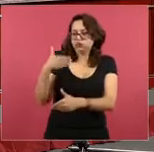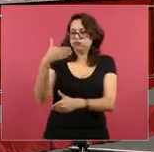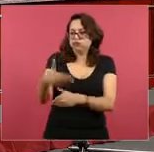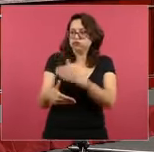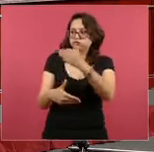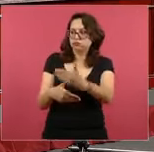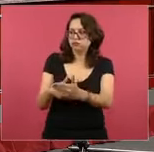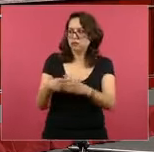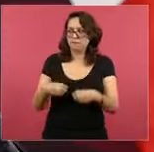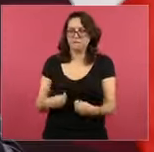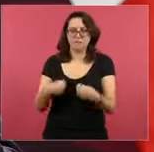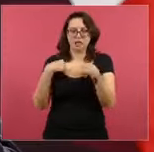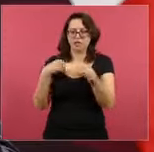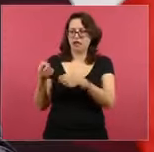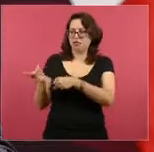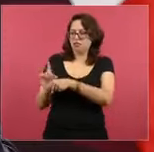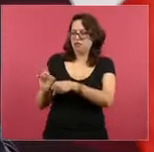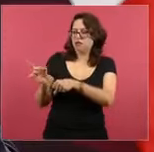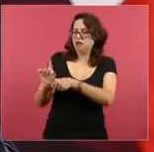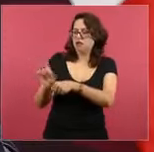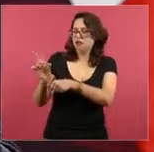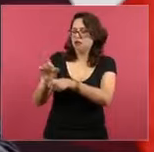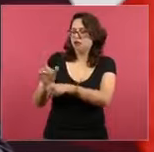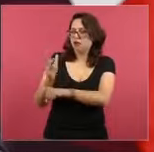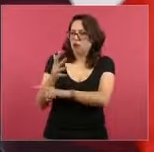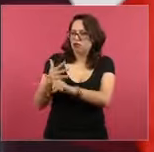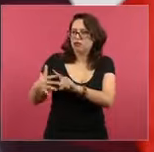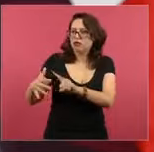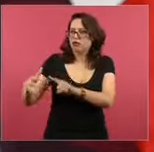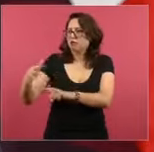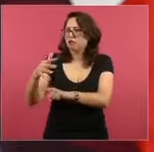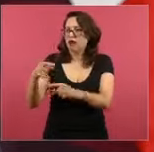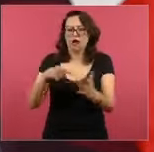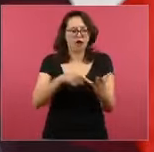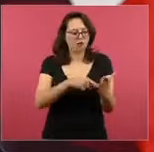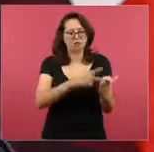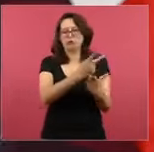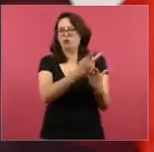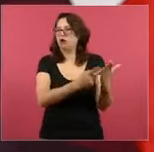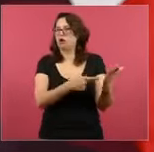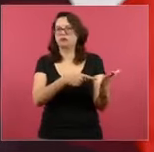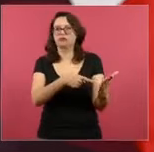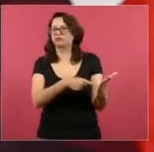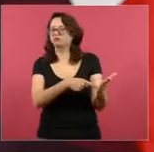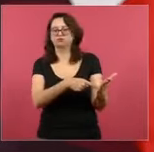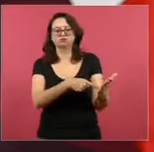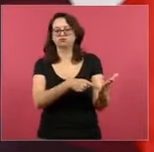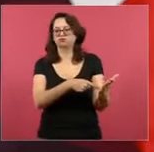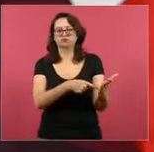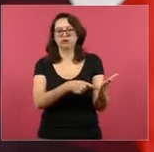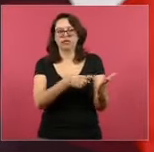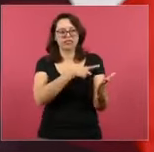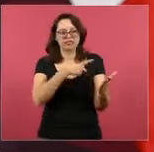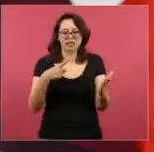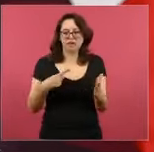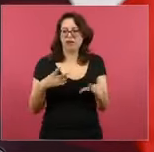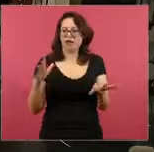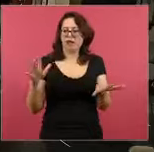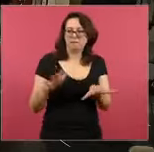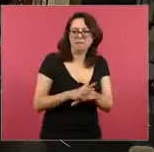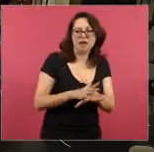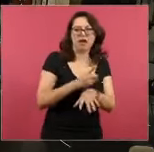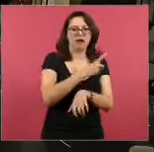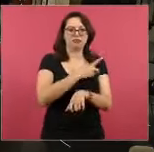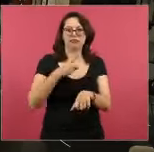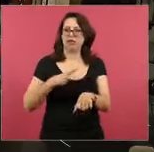esta tarea o incluso tenemos que rearmar un proyecto. Entonces, ¿qué es lo que estamos viendo?